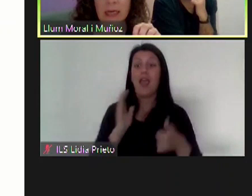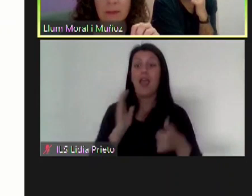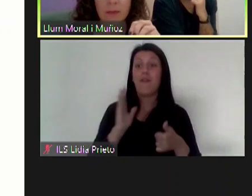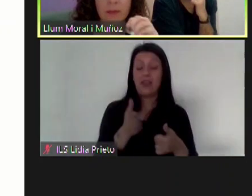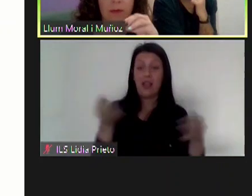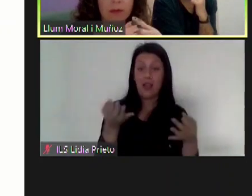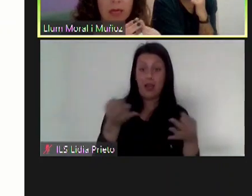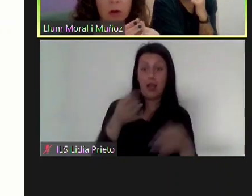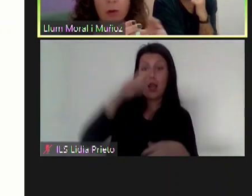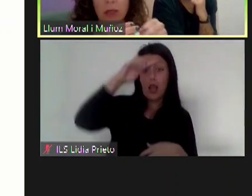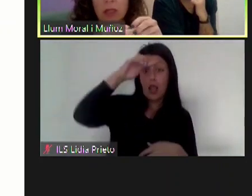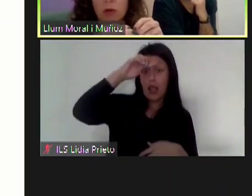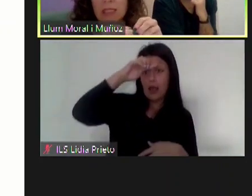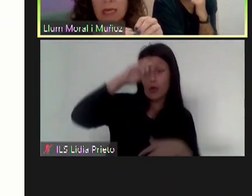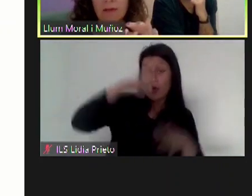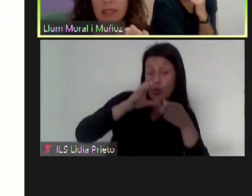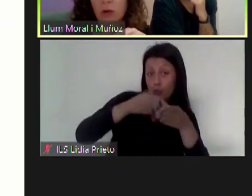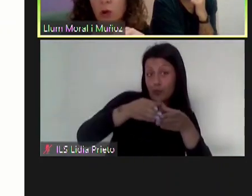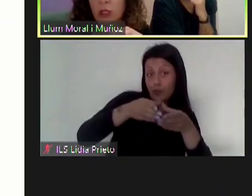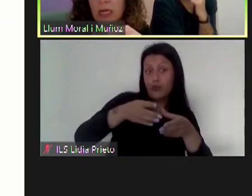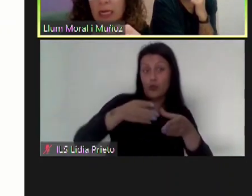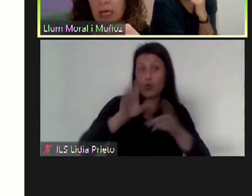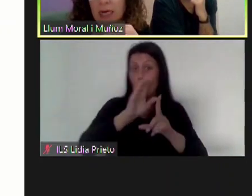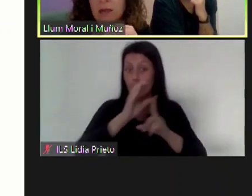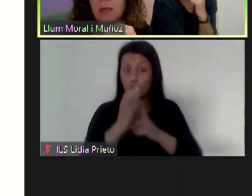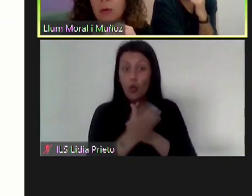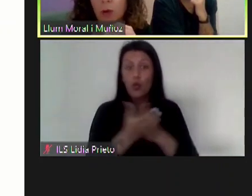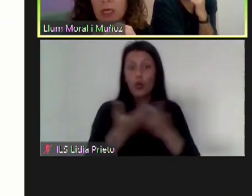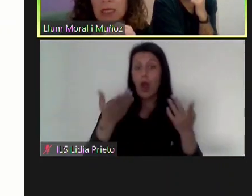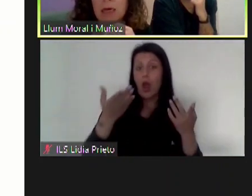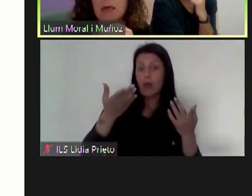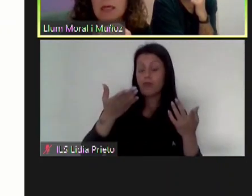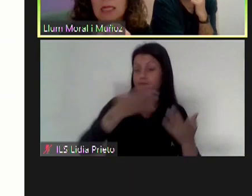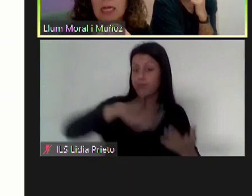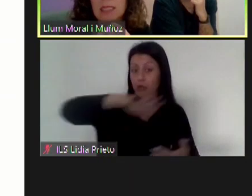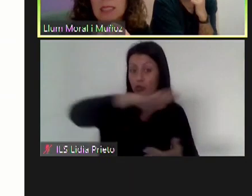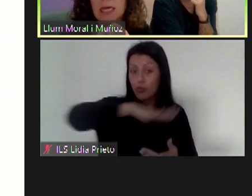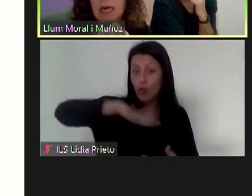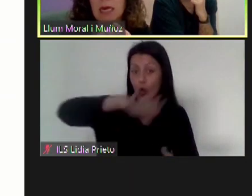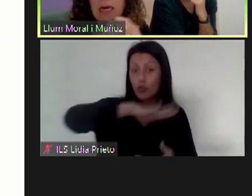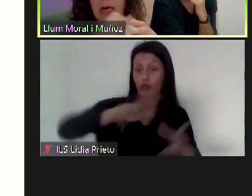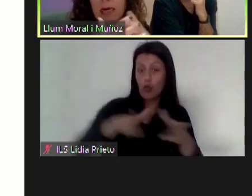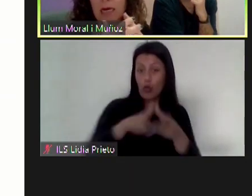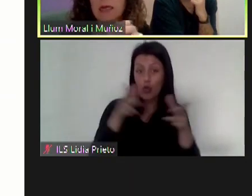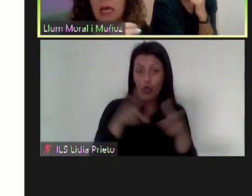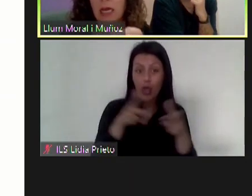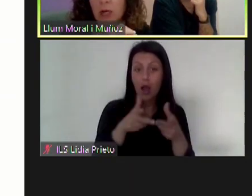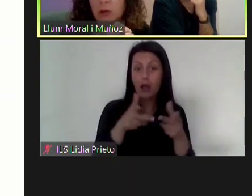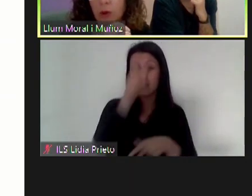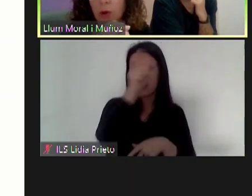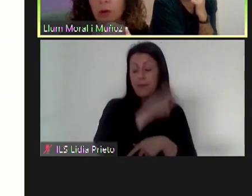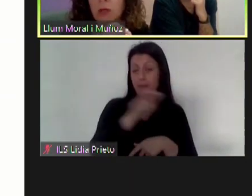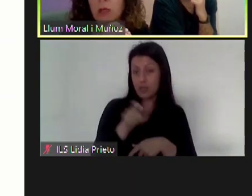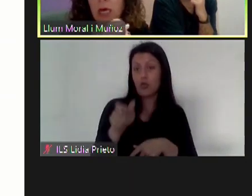tipo de comportamientos que están afectados son los que en el día a día puede ser que tengáis que encajar en